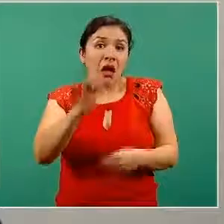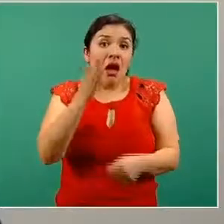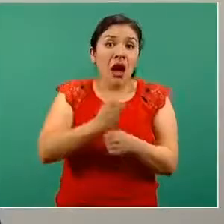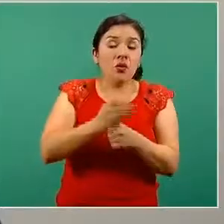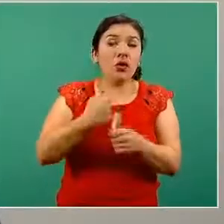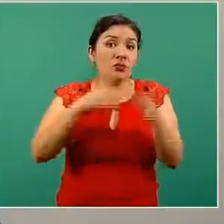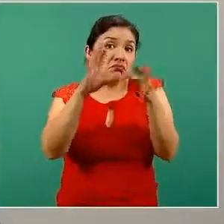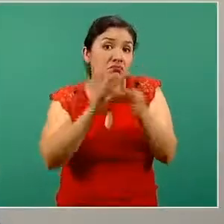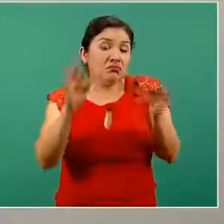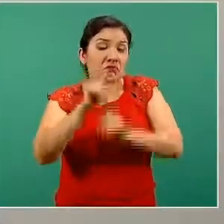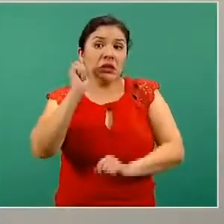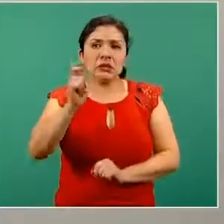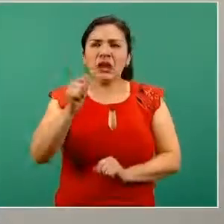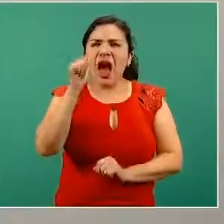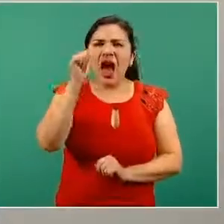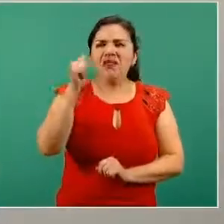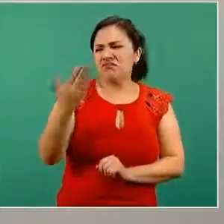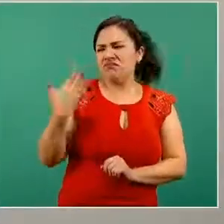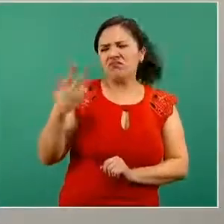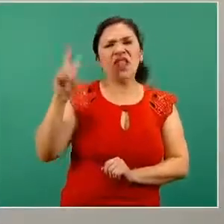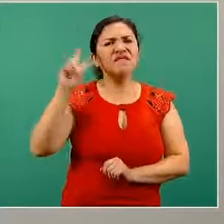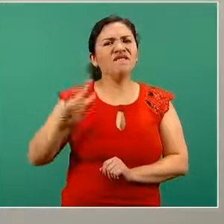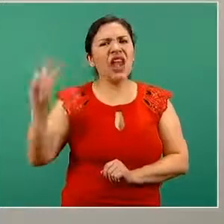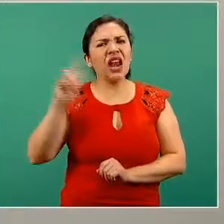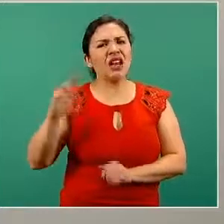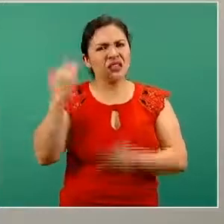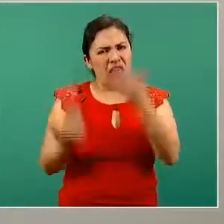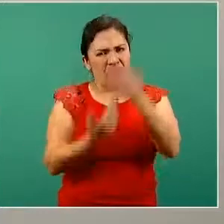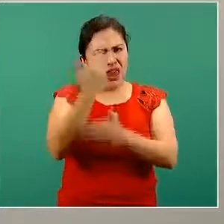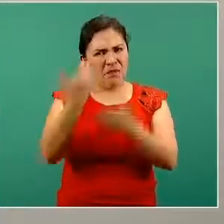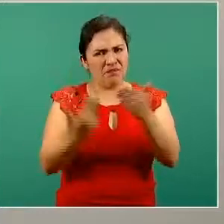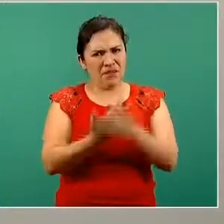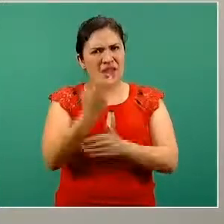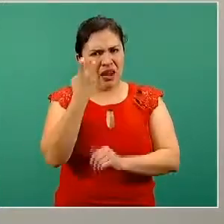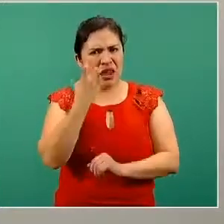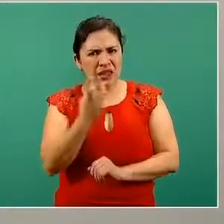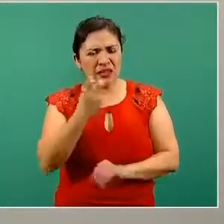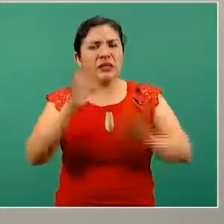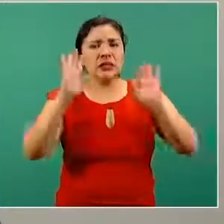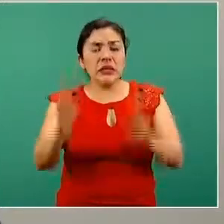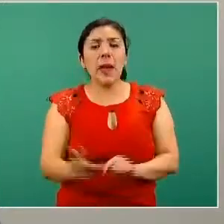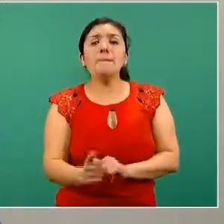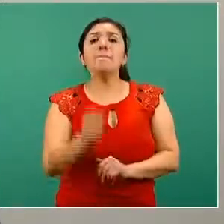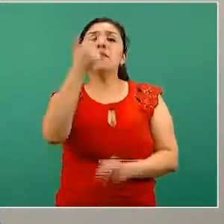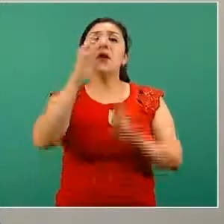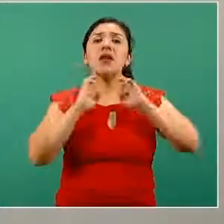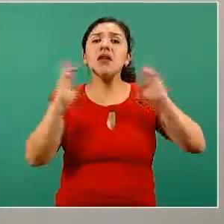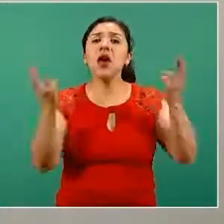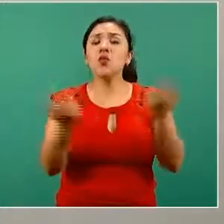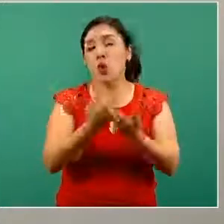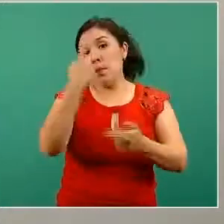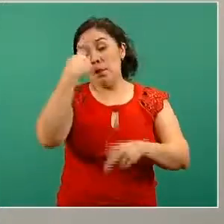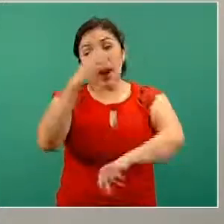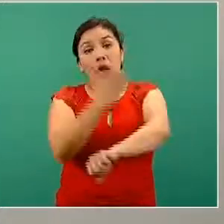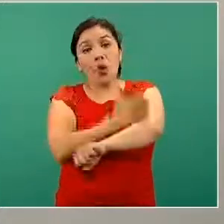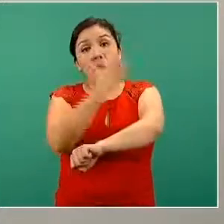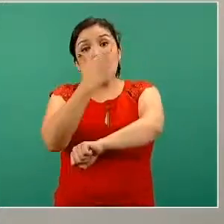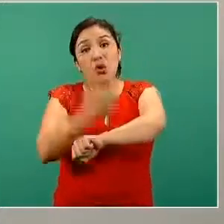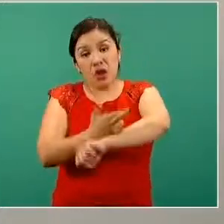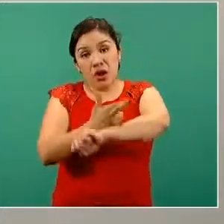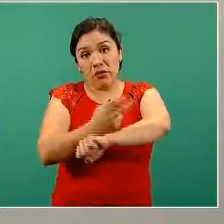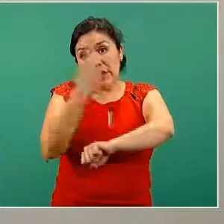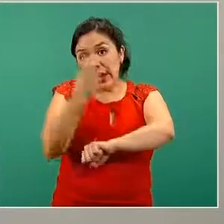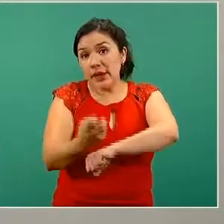que el pasado viernes en la mañana precisamente tuvimos una primera reunión de coordinación